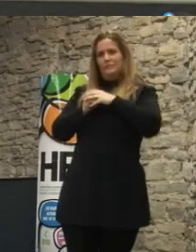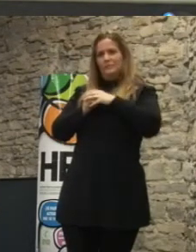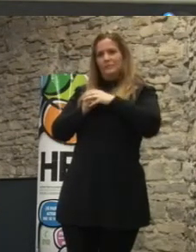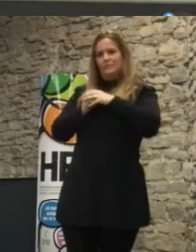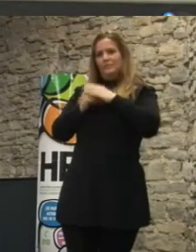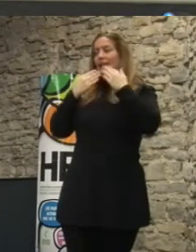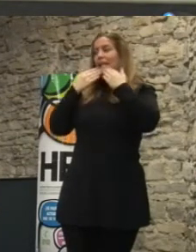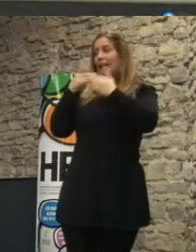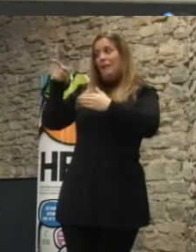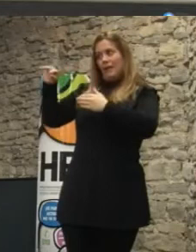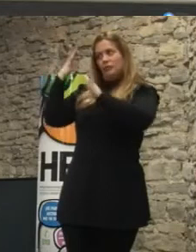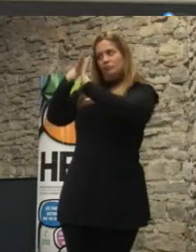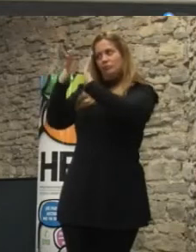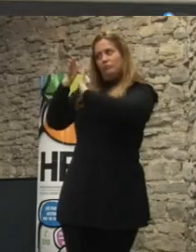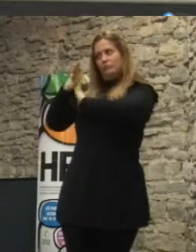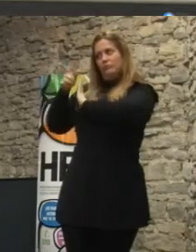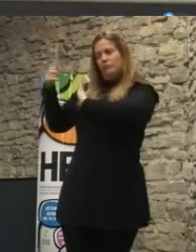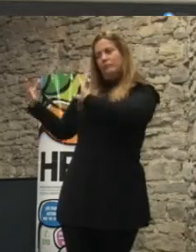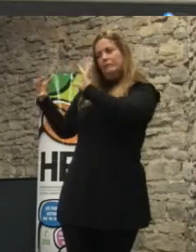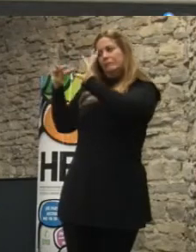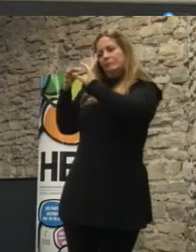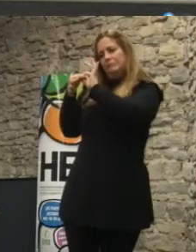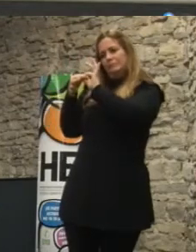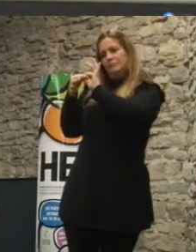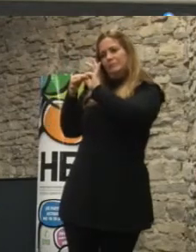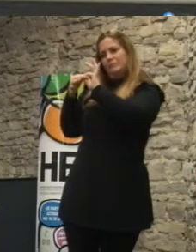exposición, pues en la que tú